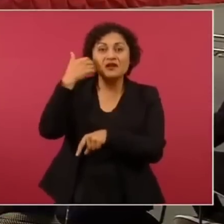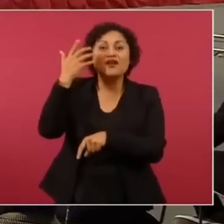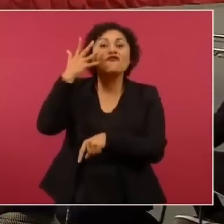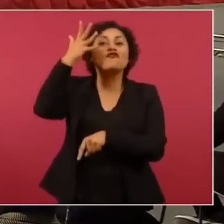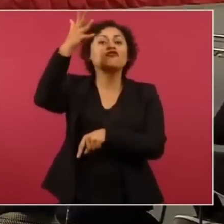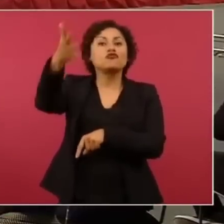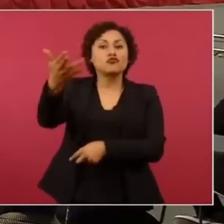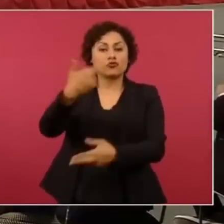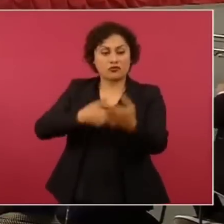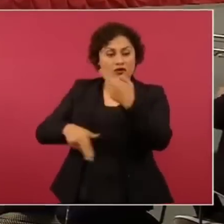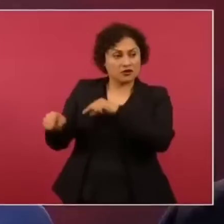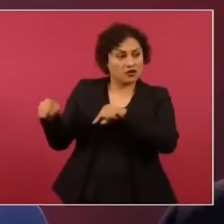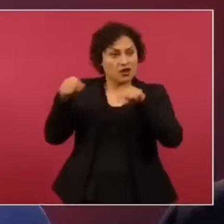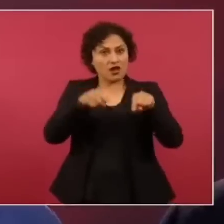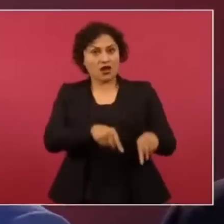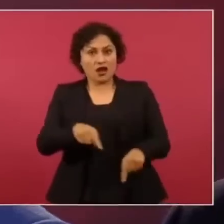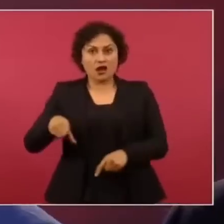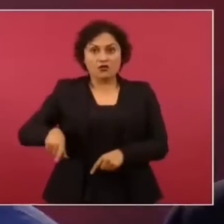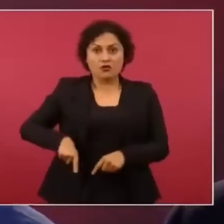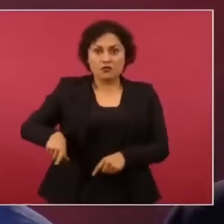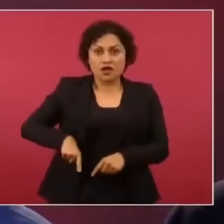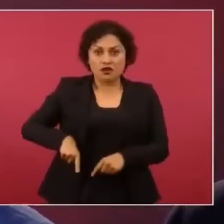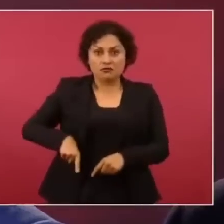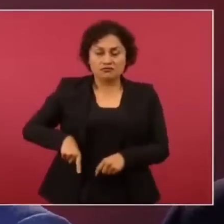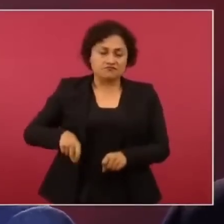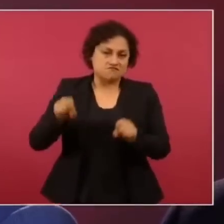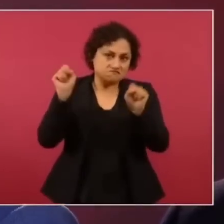campaña en contra